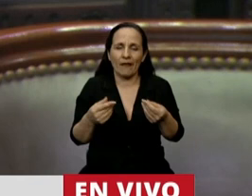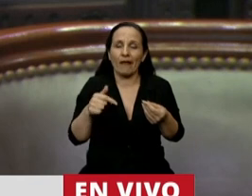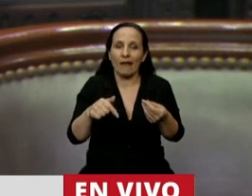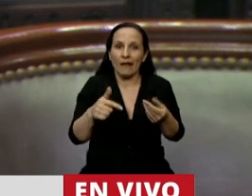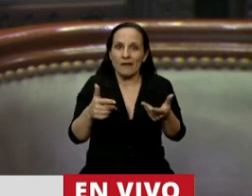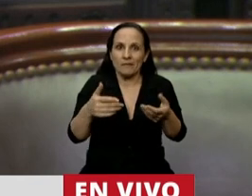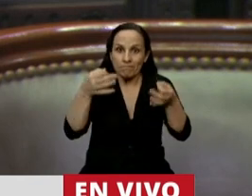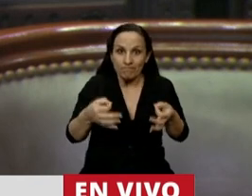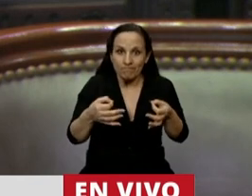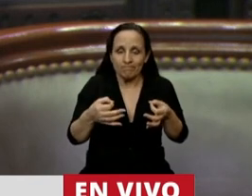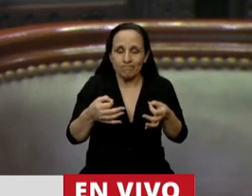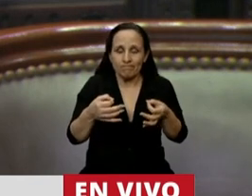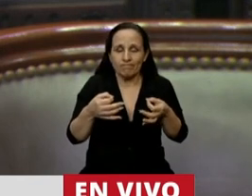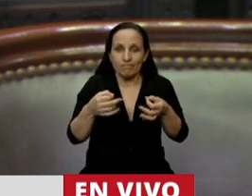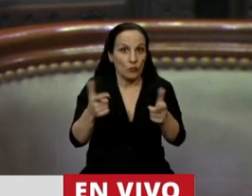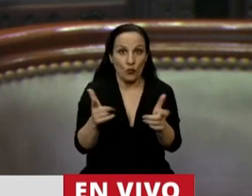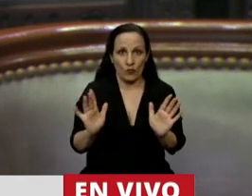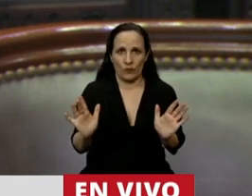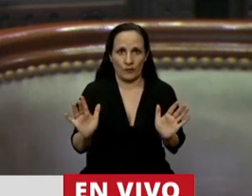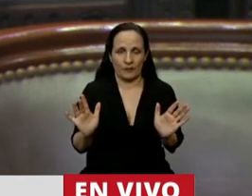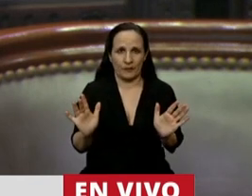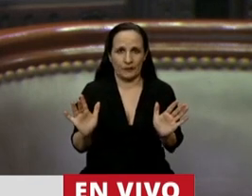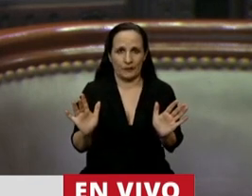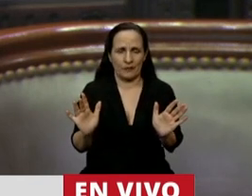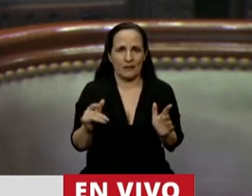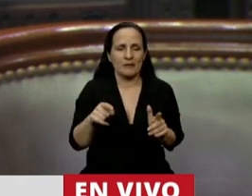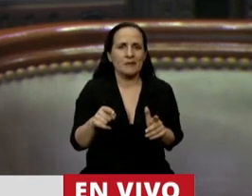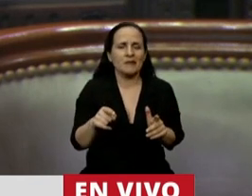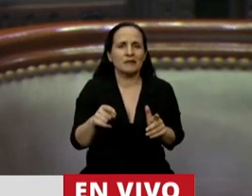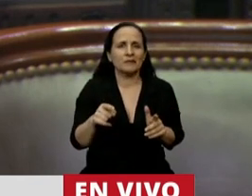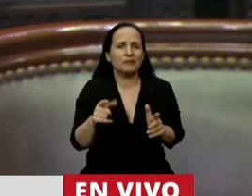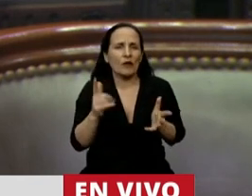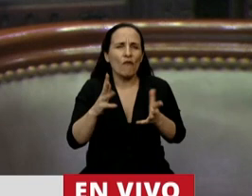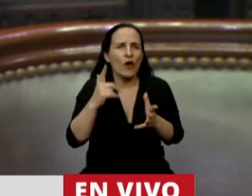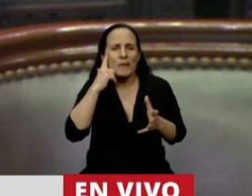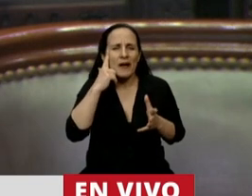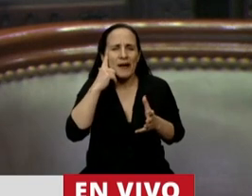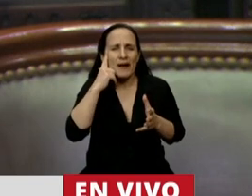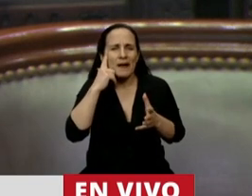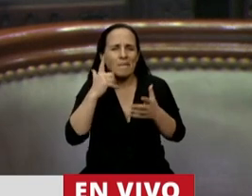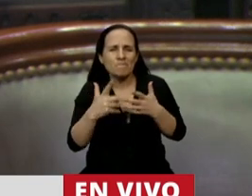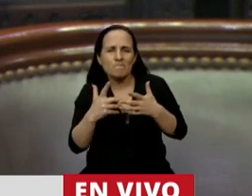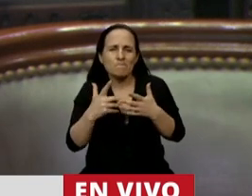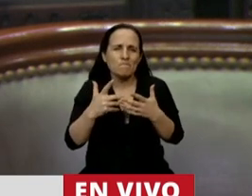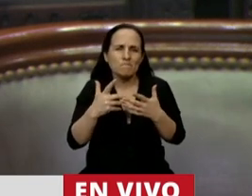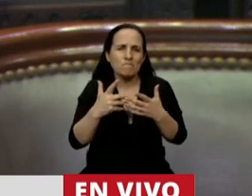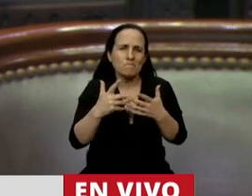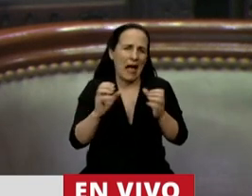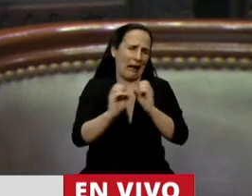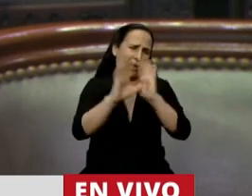brilla por su ausencia. El razonamiento es muy claro, muy básico, podríamos decir